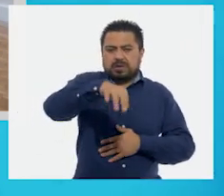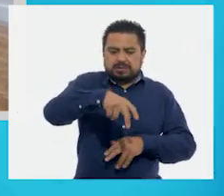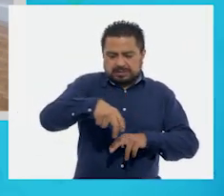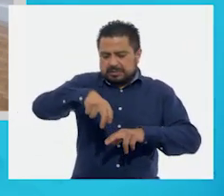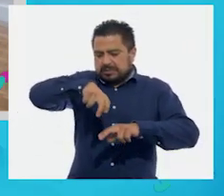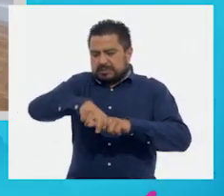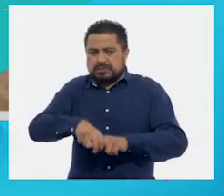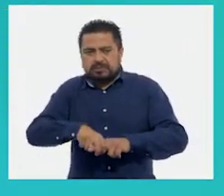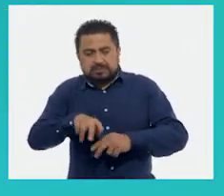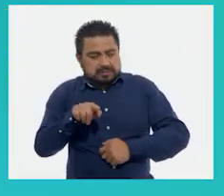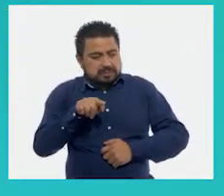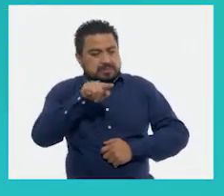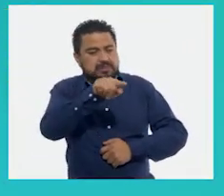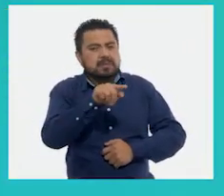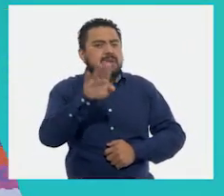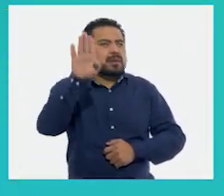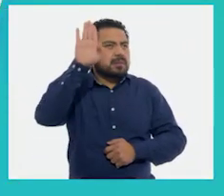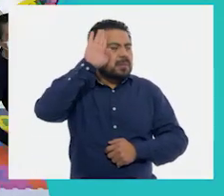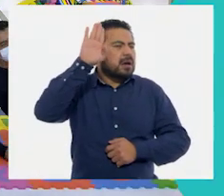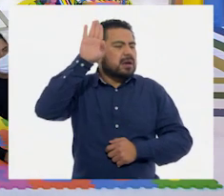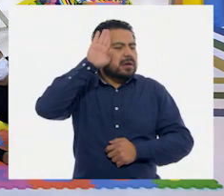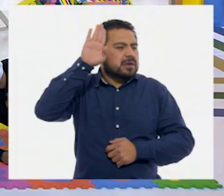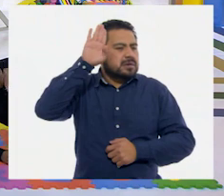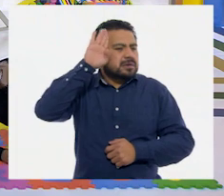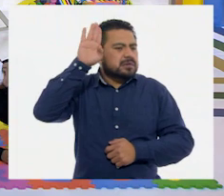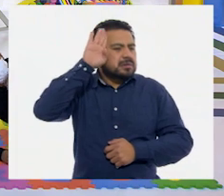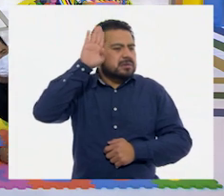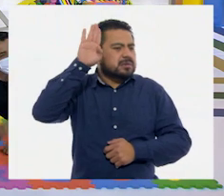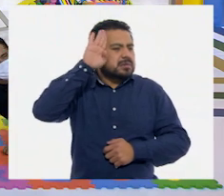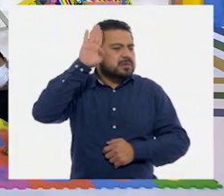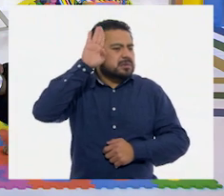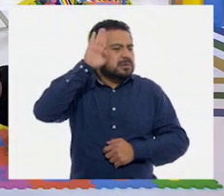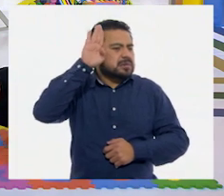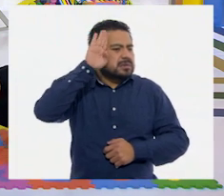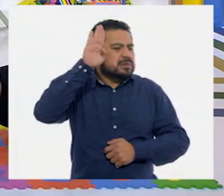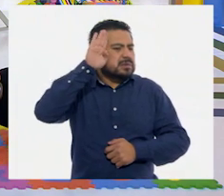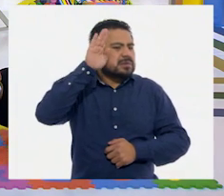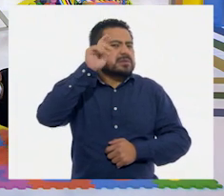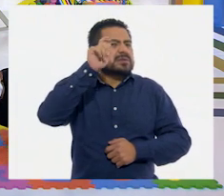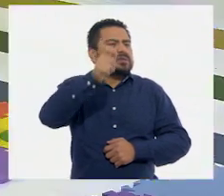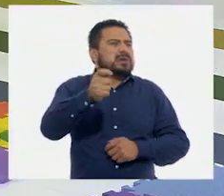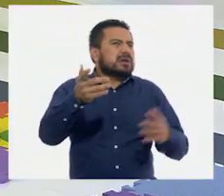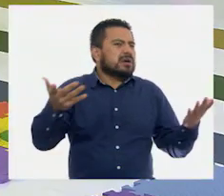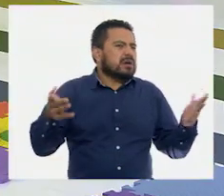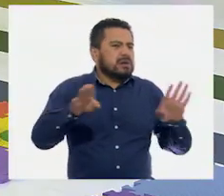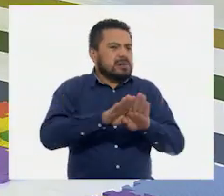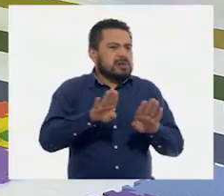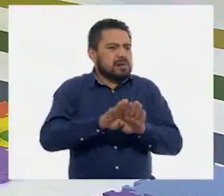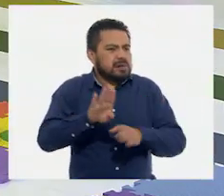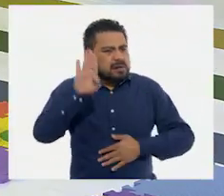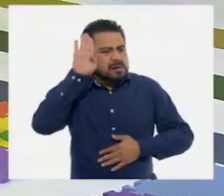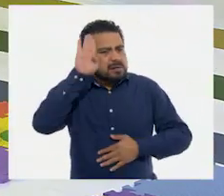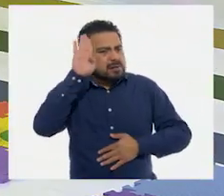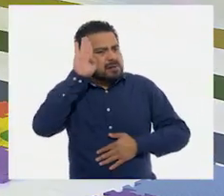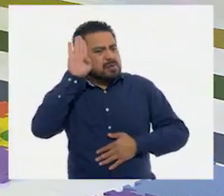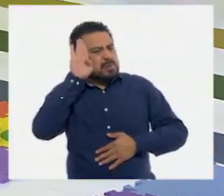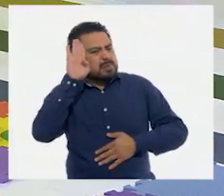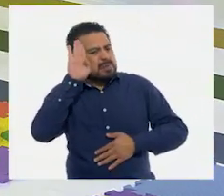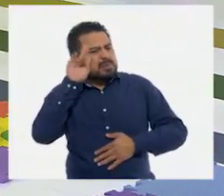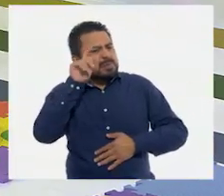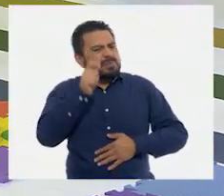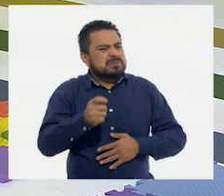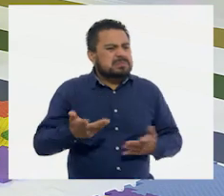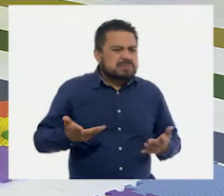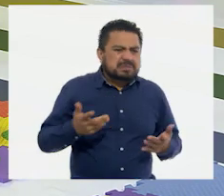sentada y que está como pensando. Estaba así como pensando. La mía estaba así. Estaba así como pensando.